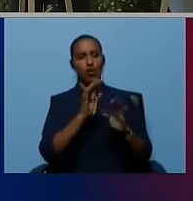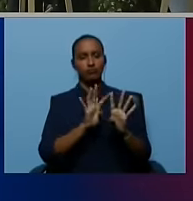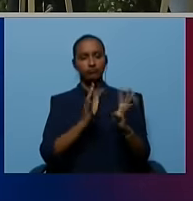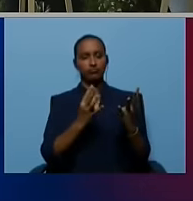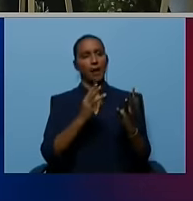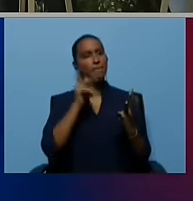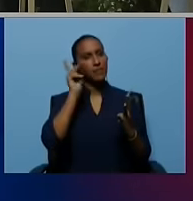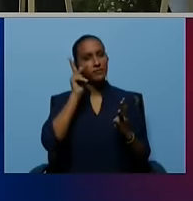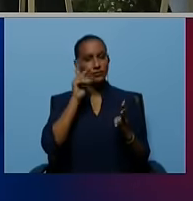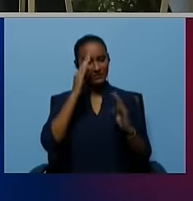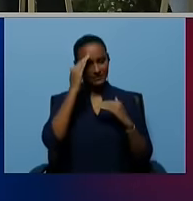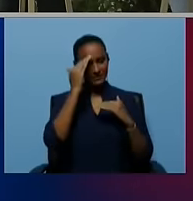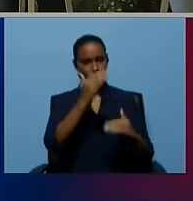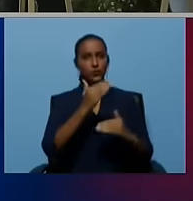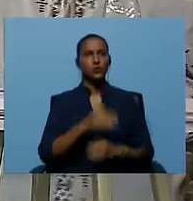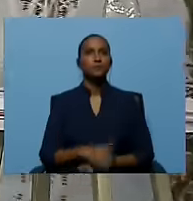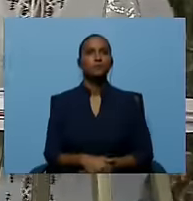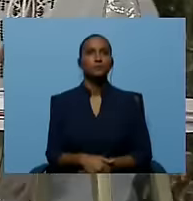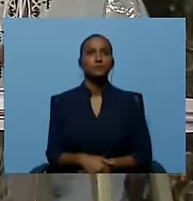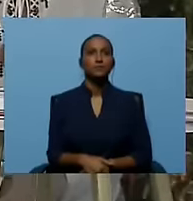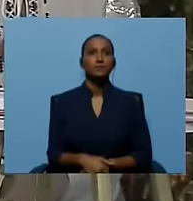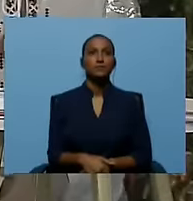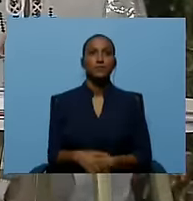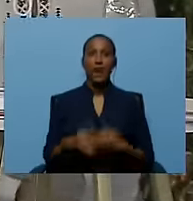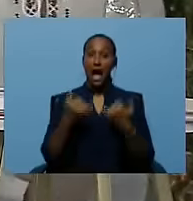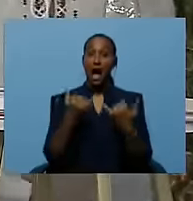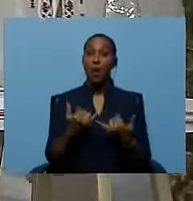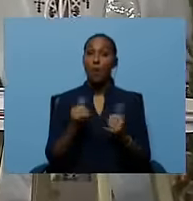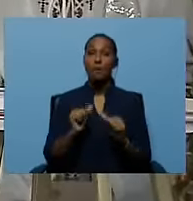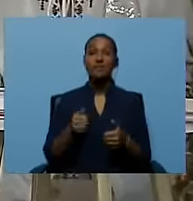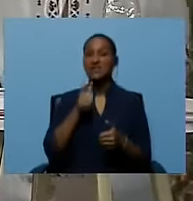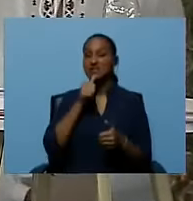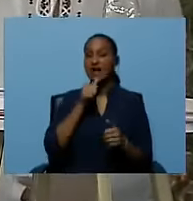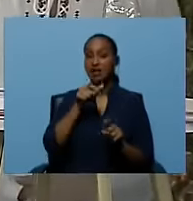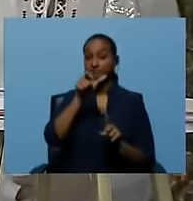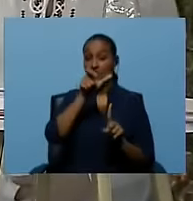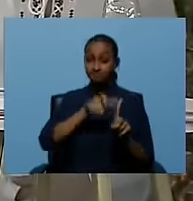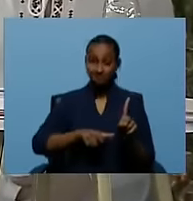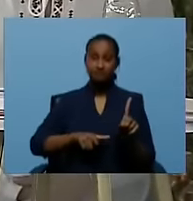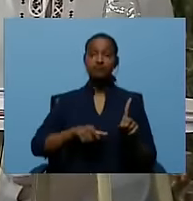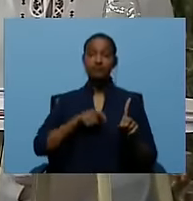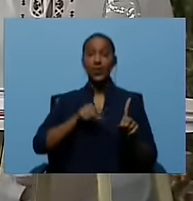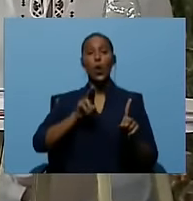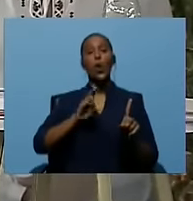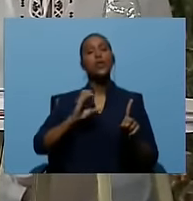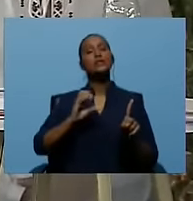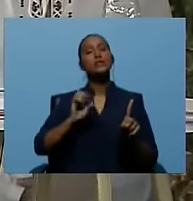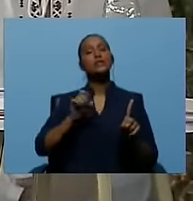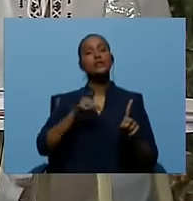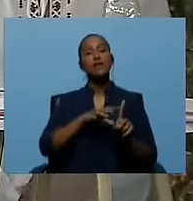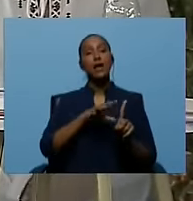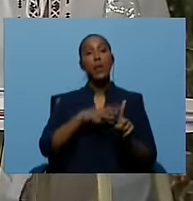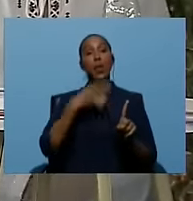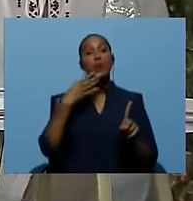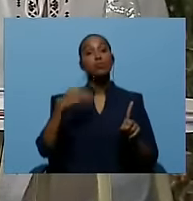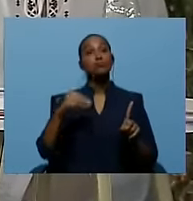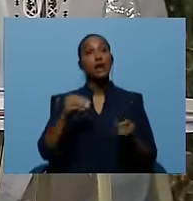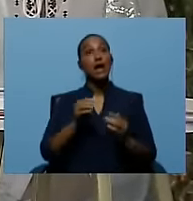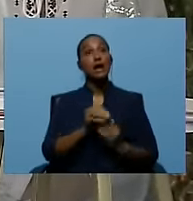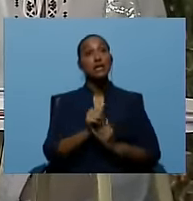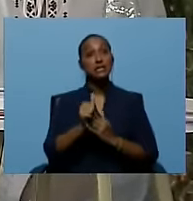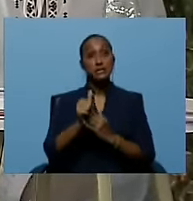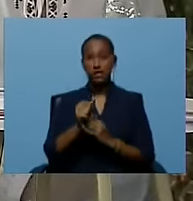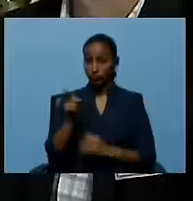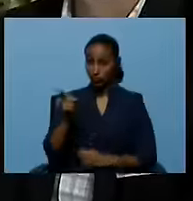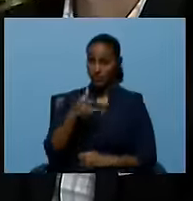Vamos a darle un egresado, un UCBista, un muchacho que fue dirigente, tú fuiste presidente,